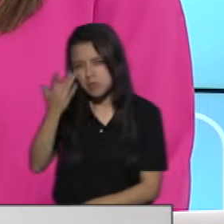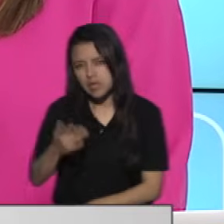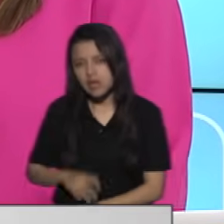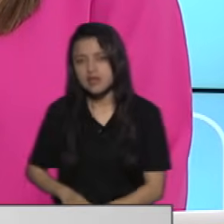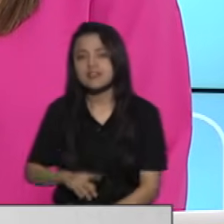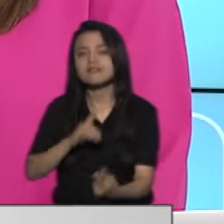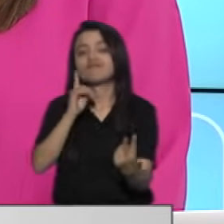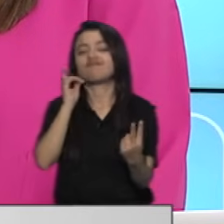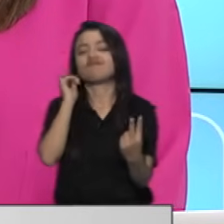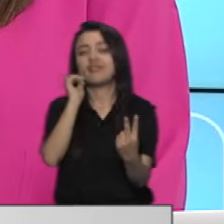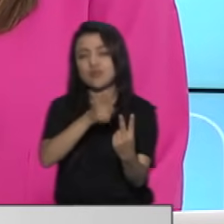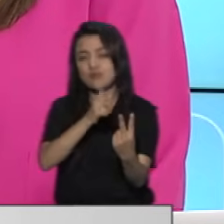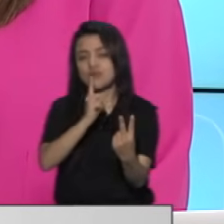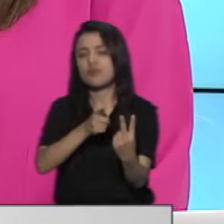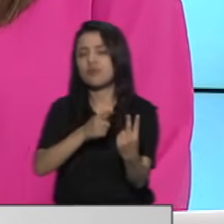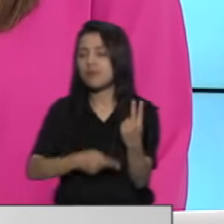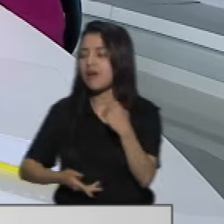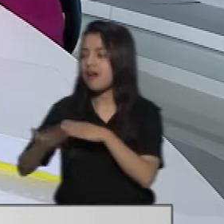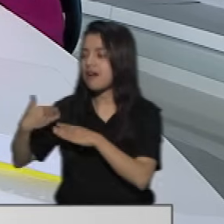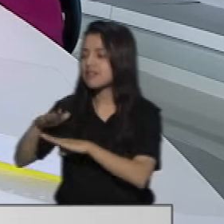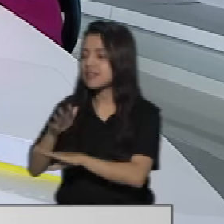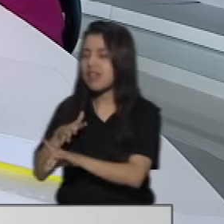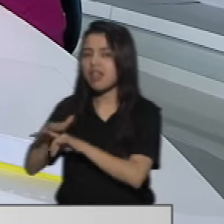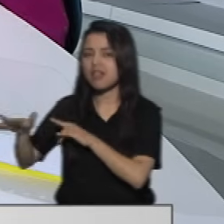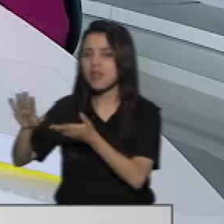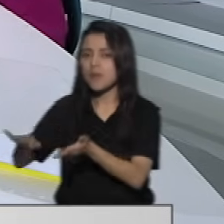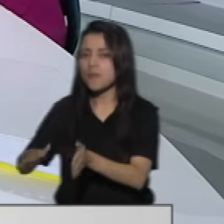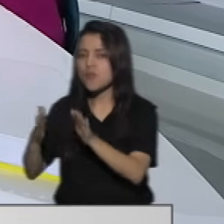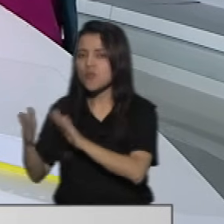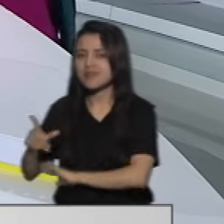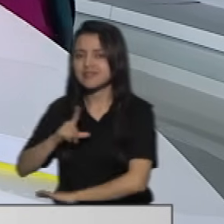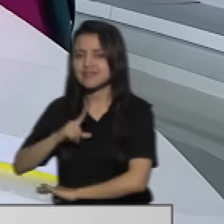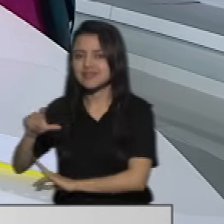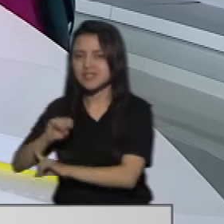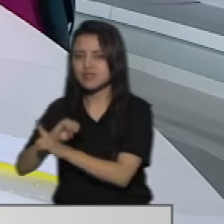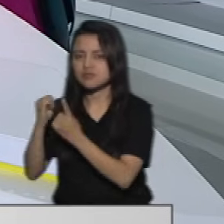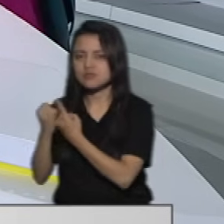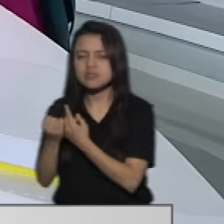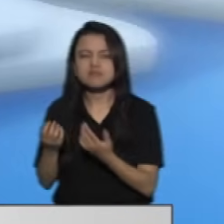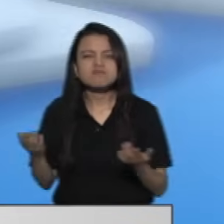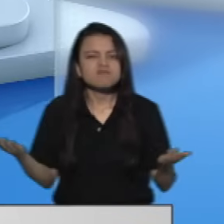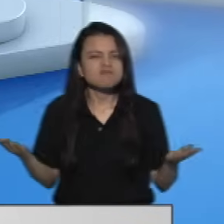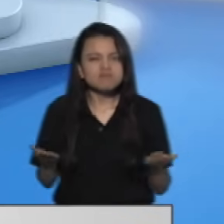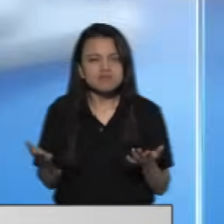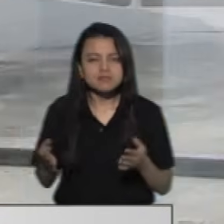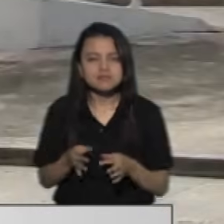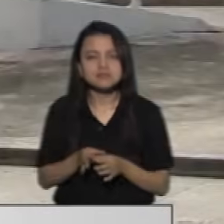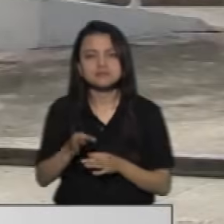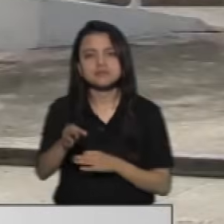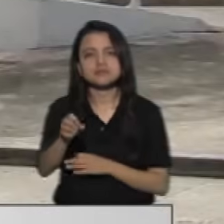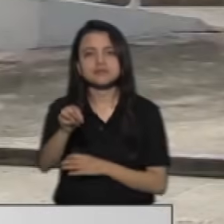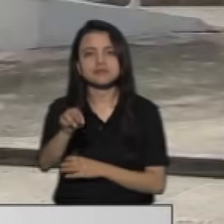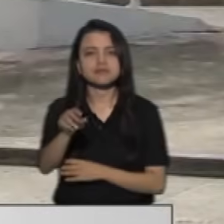en el municipio de Magangué, en Bolívar. Tatiana Rodríguez tiene toda la información. Tatiana, buenas tardes.